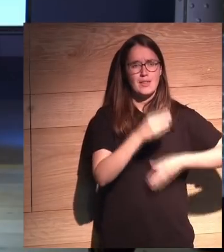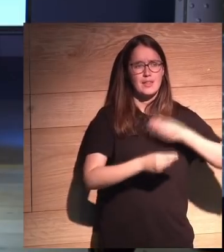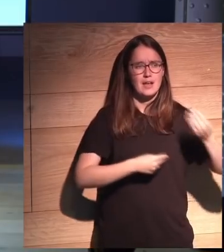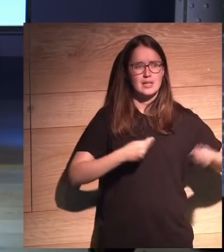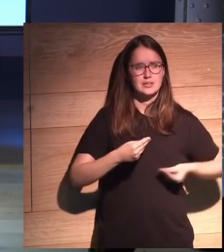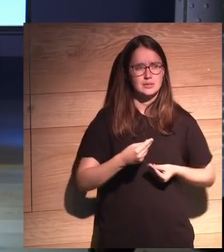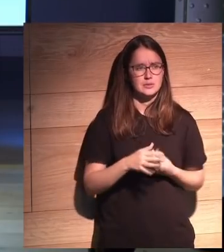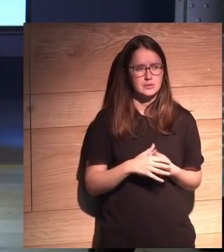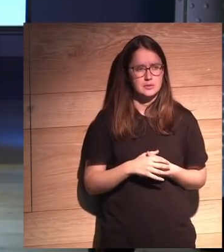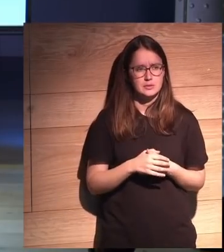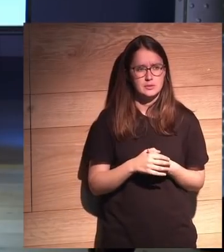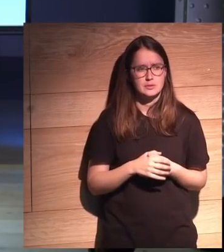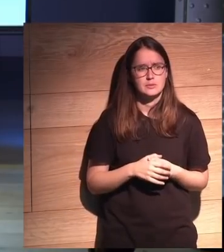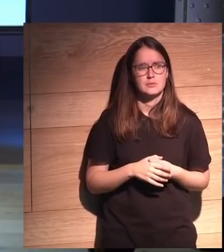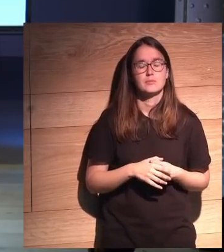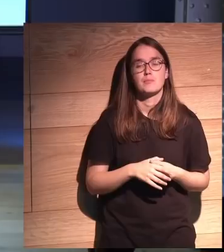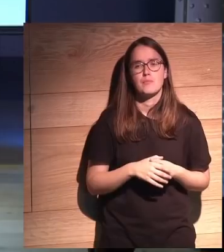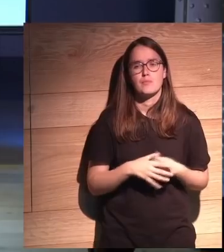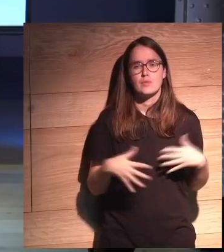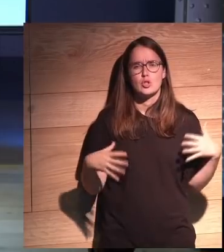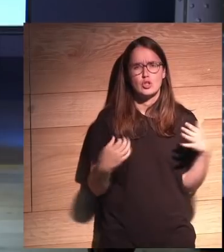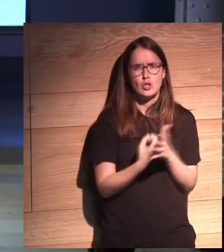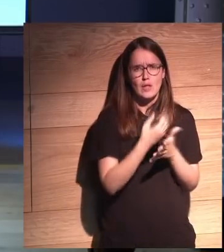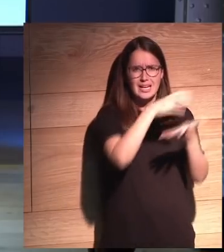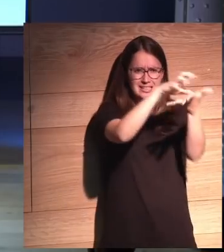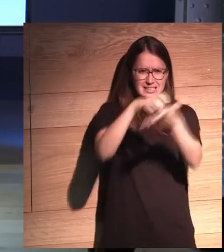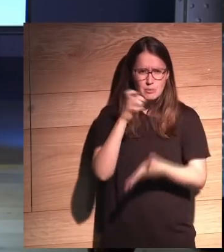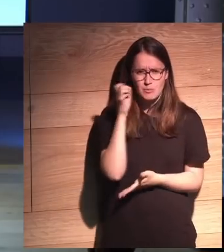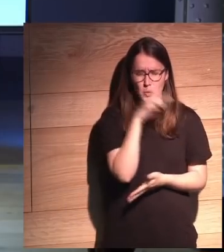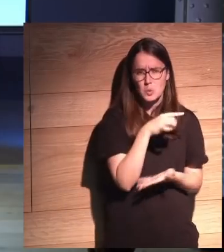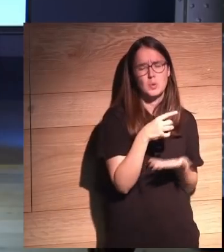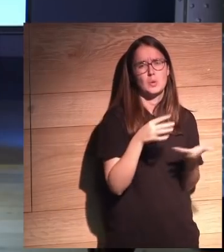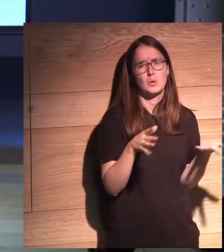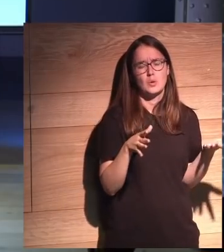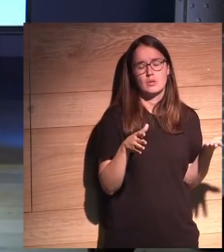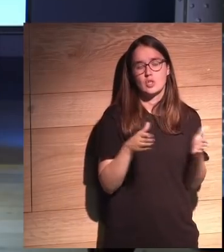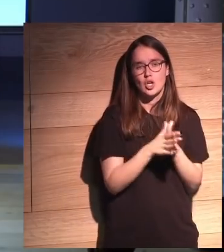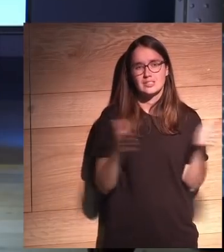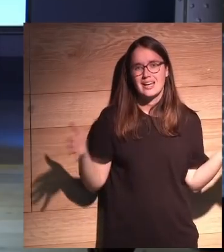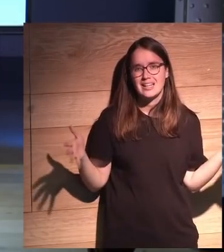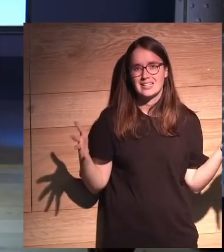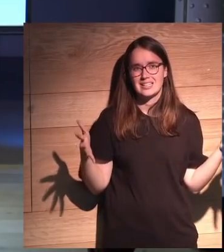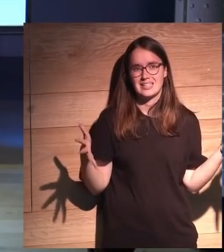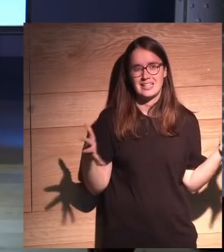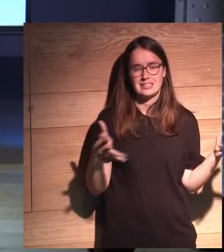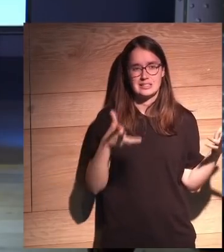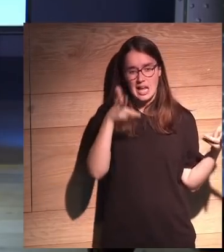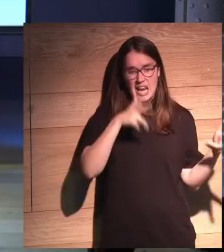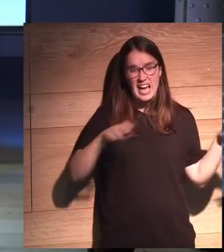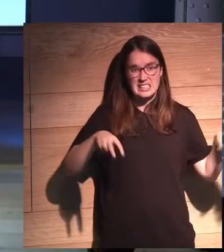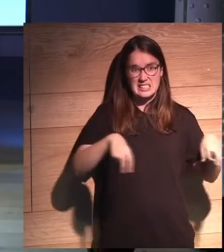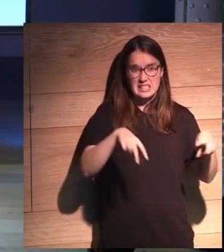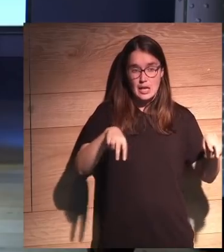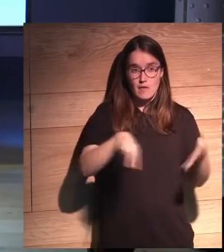retratando las todos los prostíbulos y los grandes salas de baile y